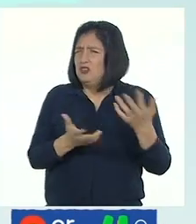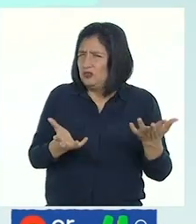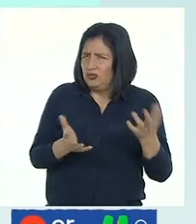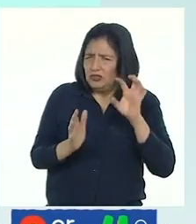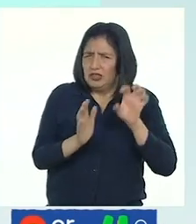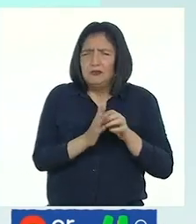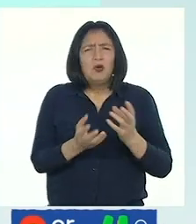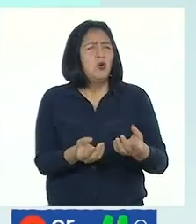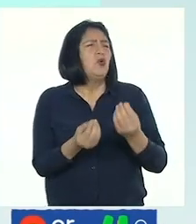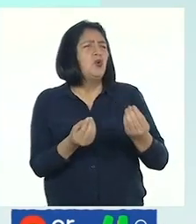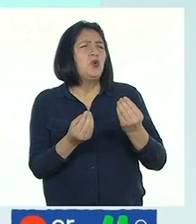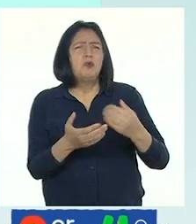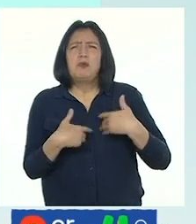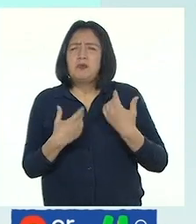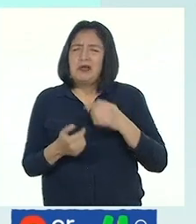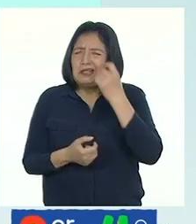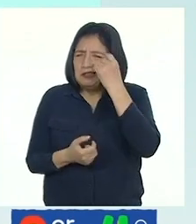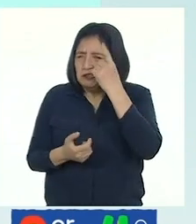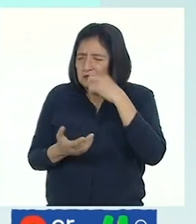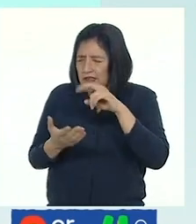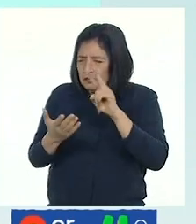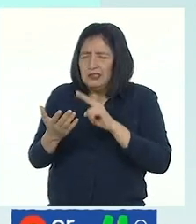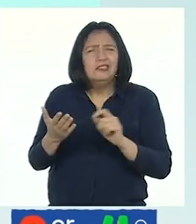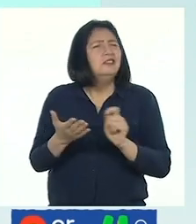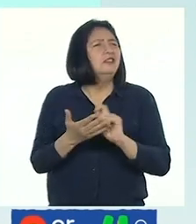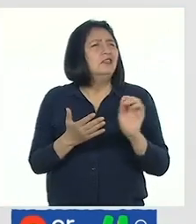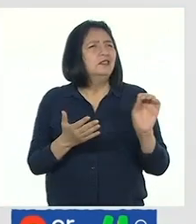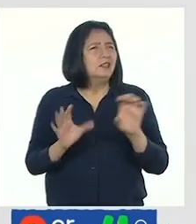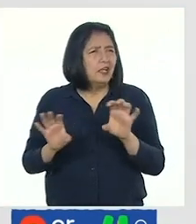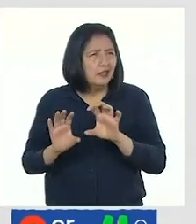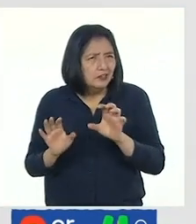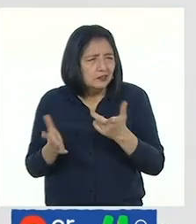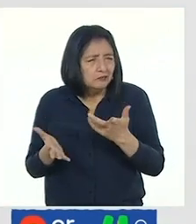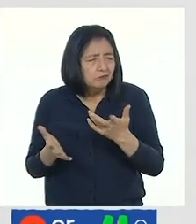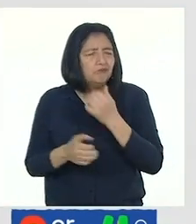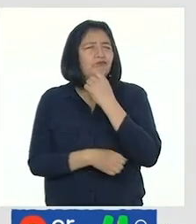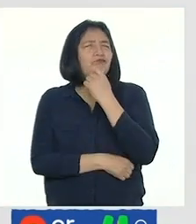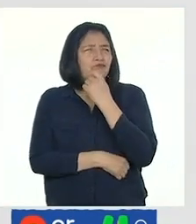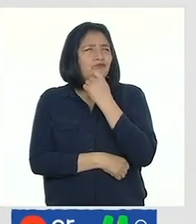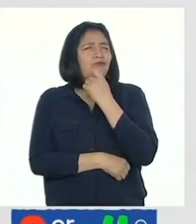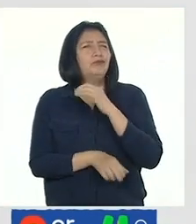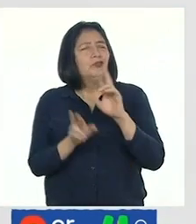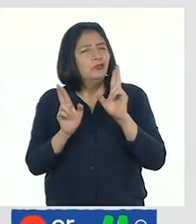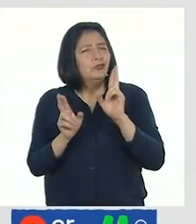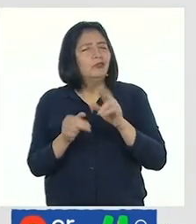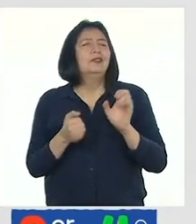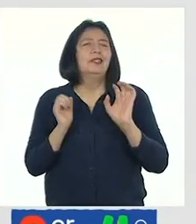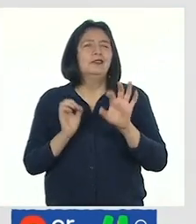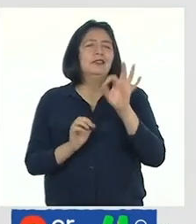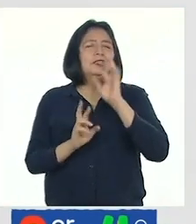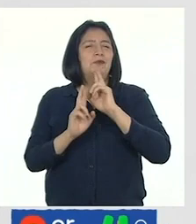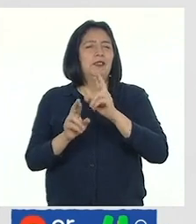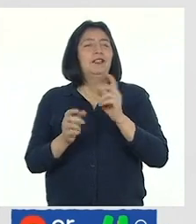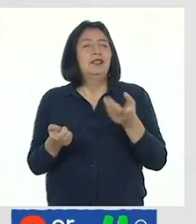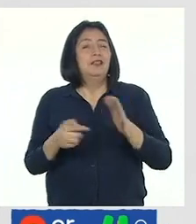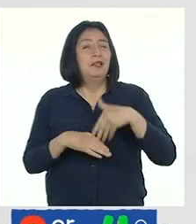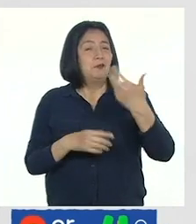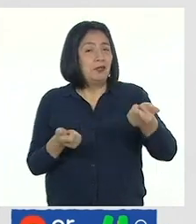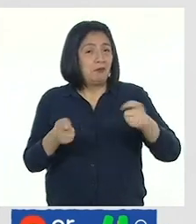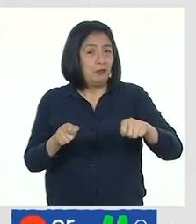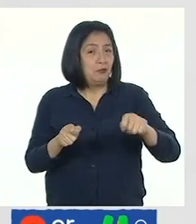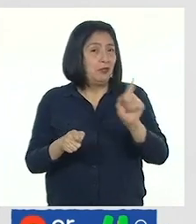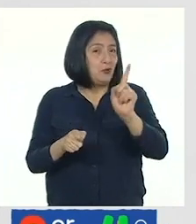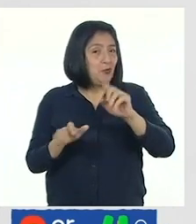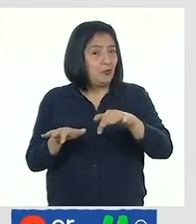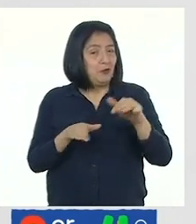situaciones? ¿Cómo podrán leer y escribir fracciones? Espero encontrar la respuesta luego de la pausa. No